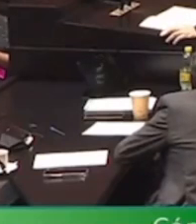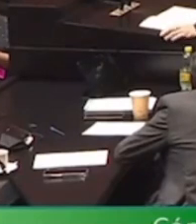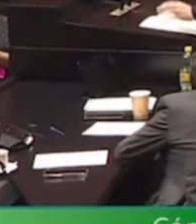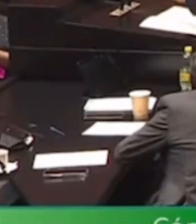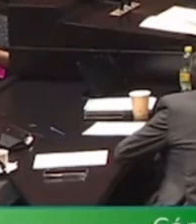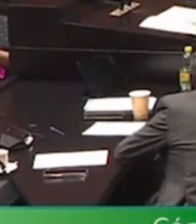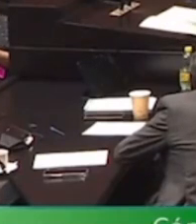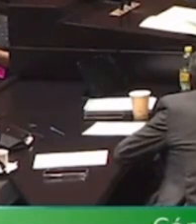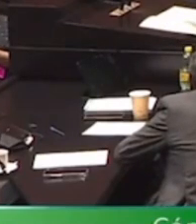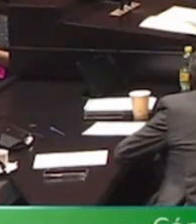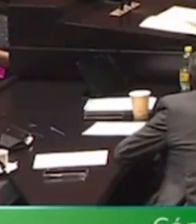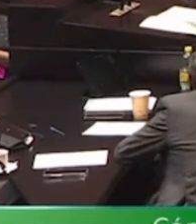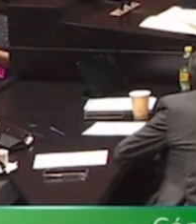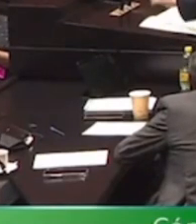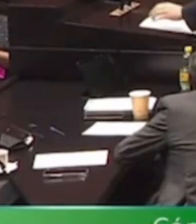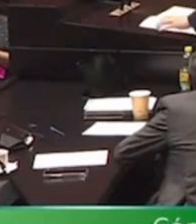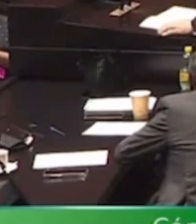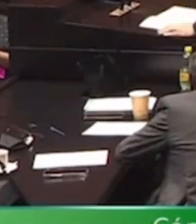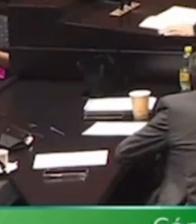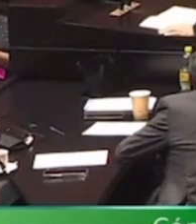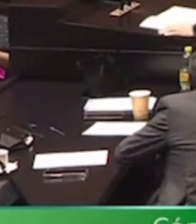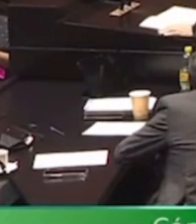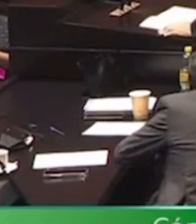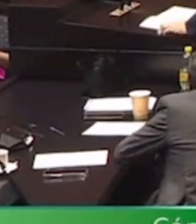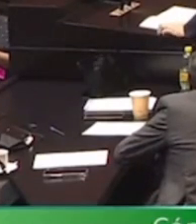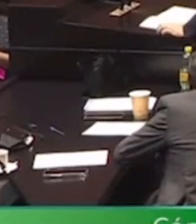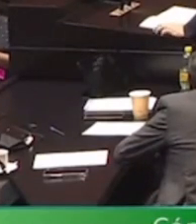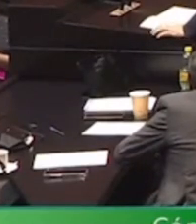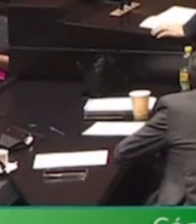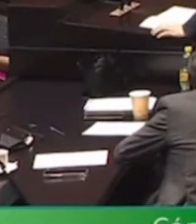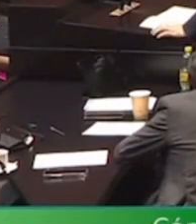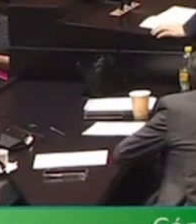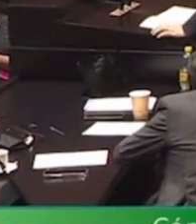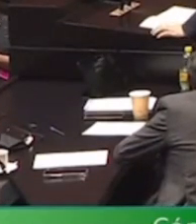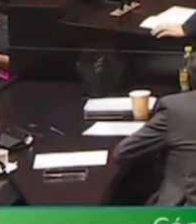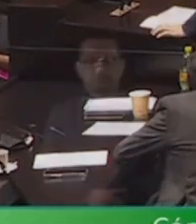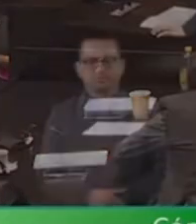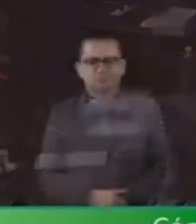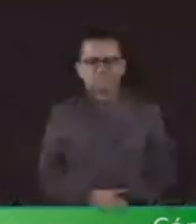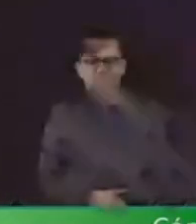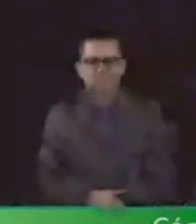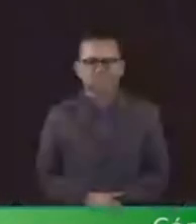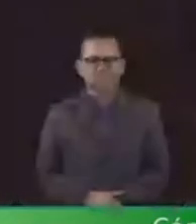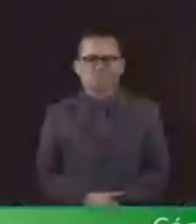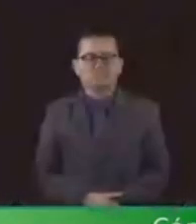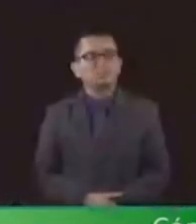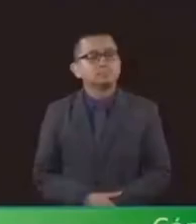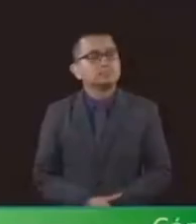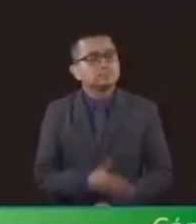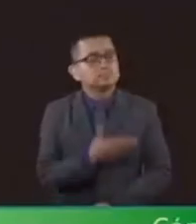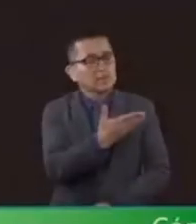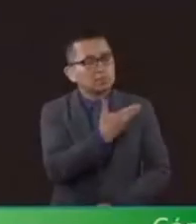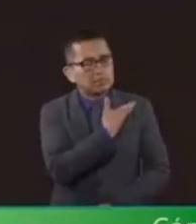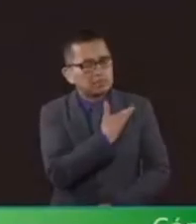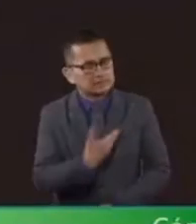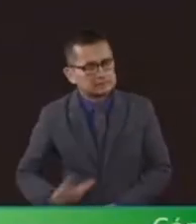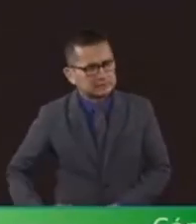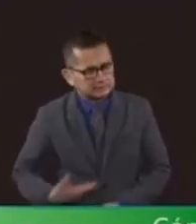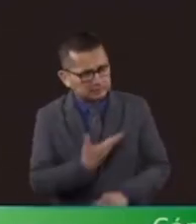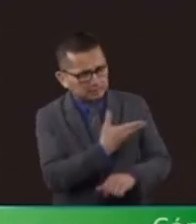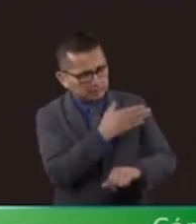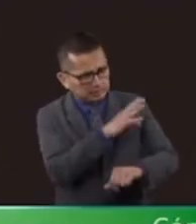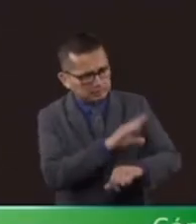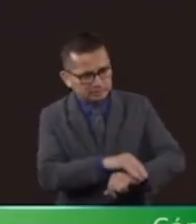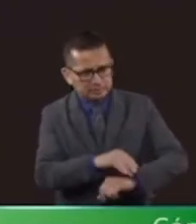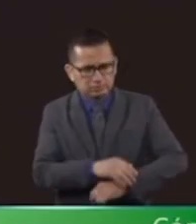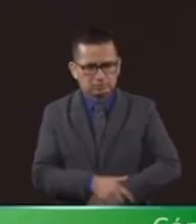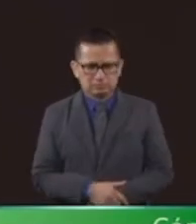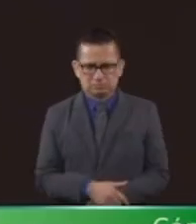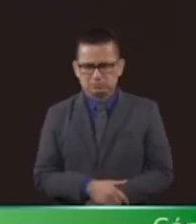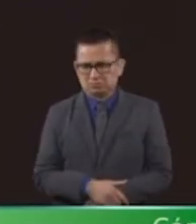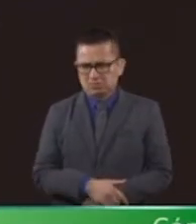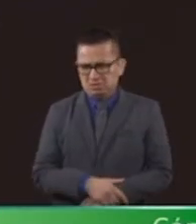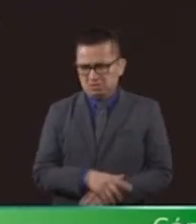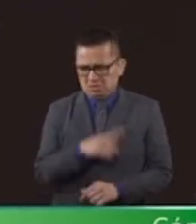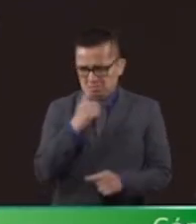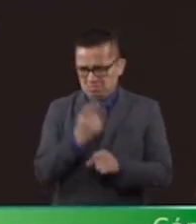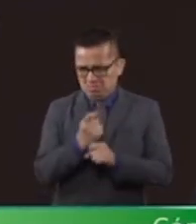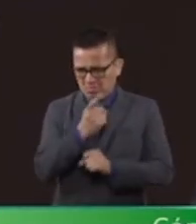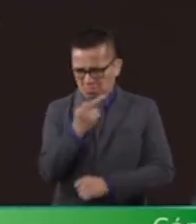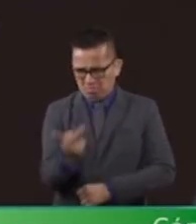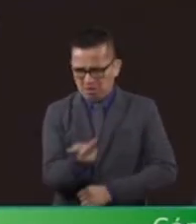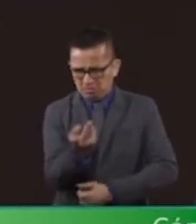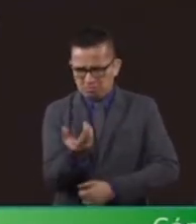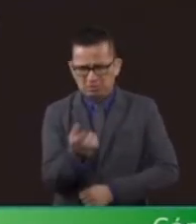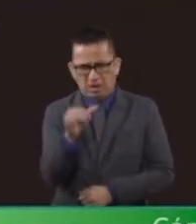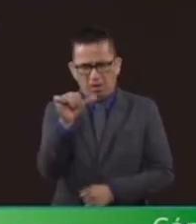con el permiso de la presidencia, y preguntándonos primero que nada, ¿por qué alterar el orden del día de esta sesión?